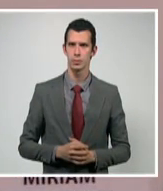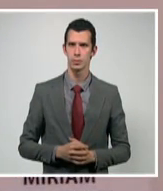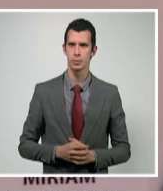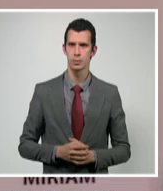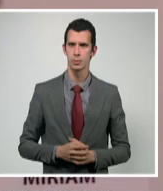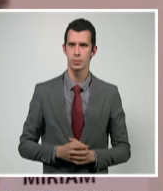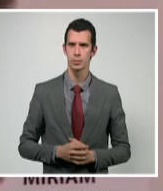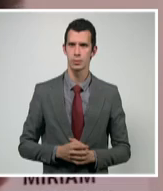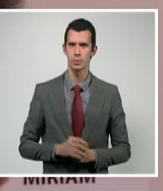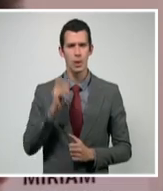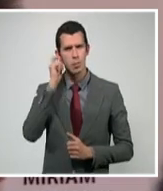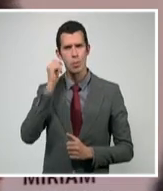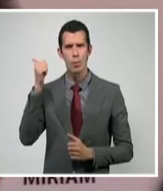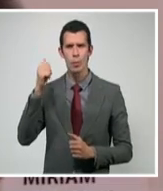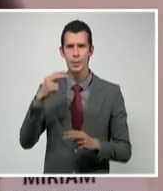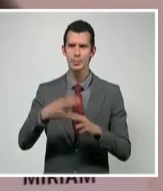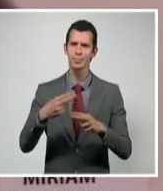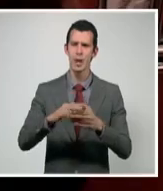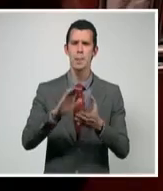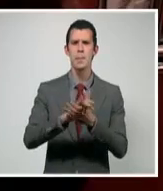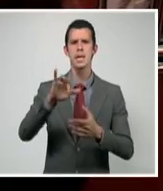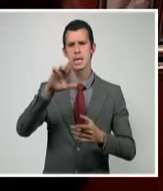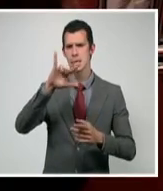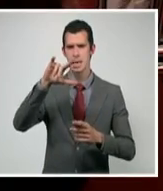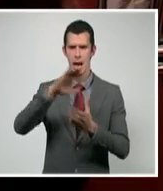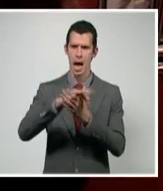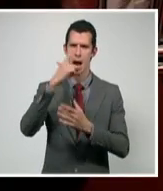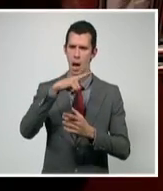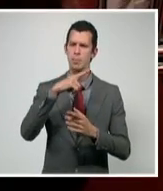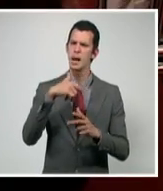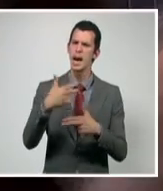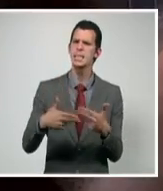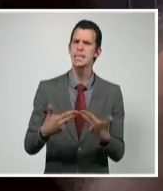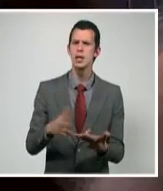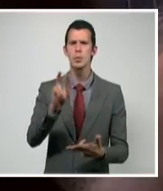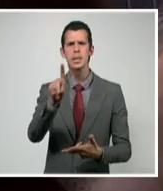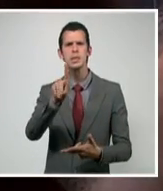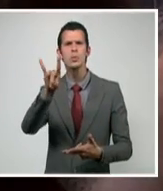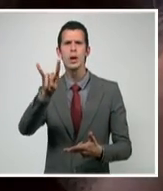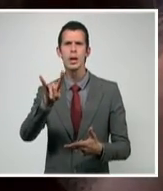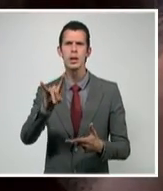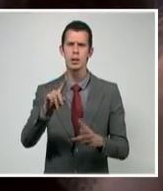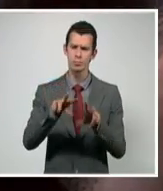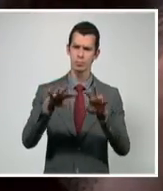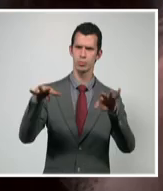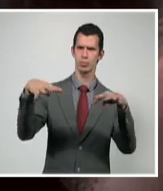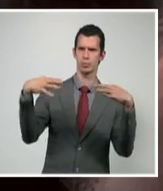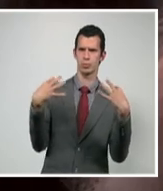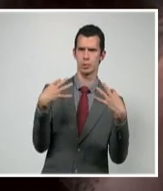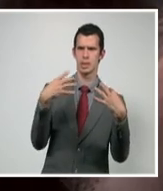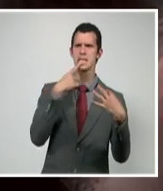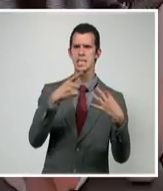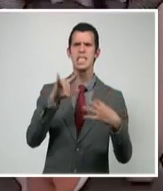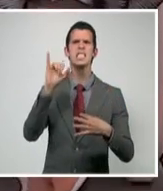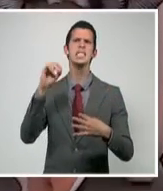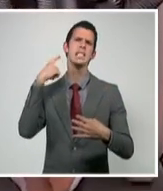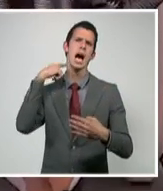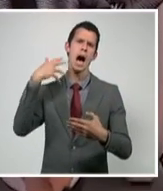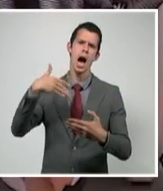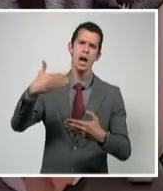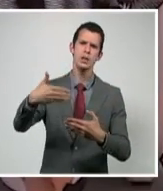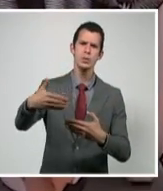directora del programa de América Latina y el Caribe de la NED, moderó un panel titulado 60 años de comunismo en Cuba